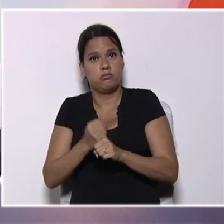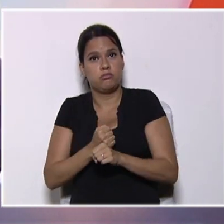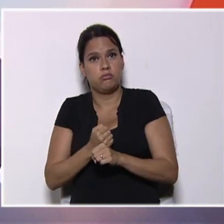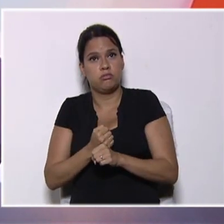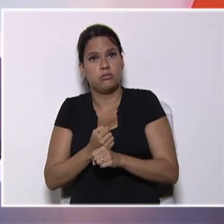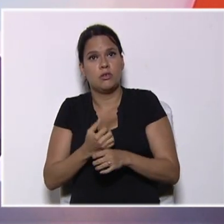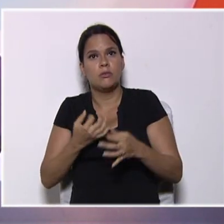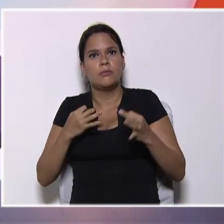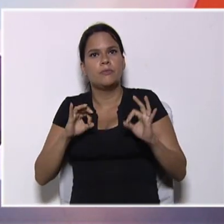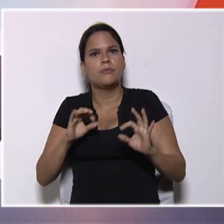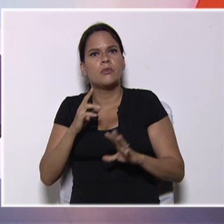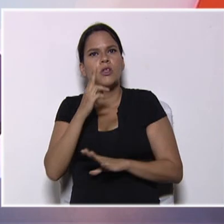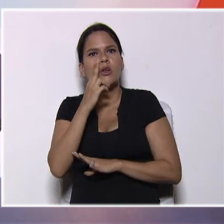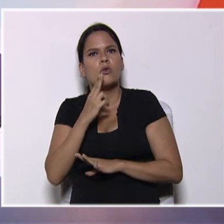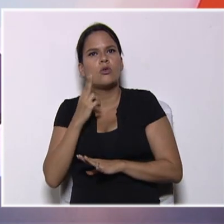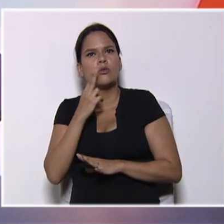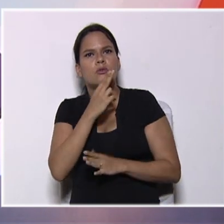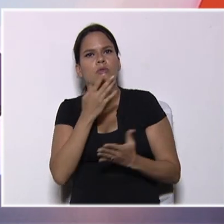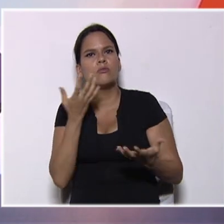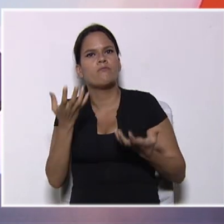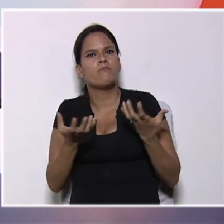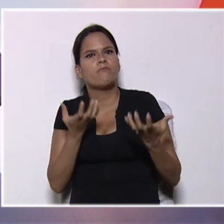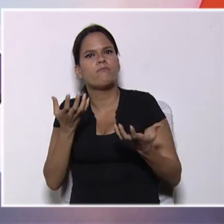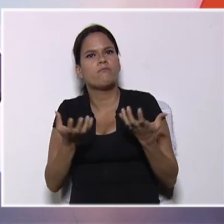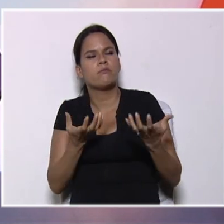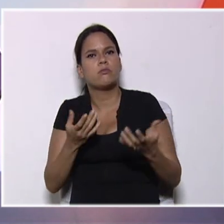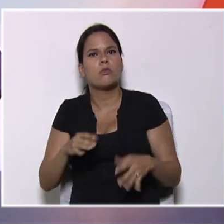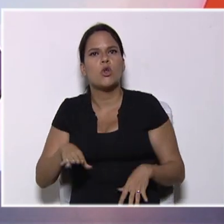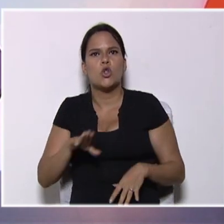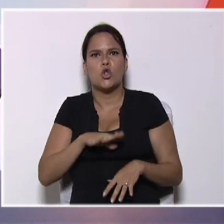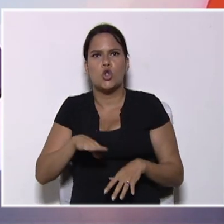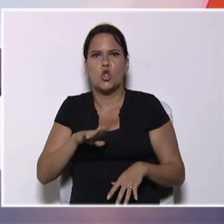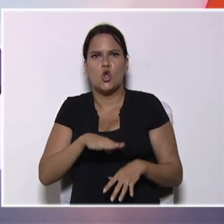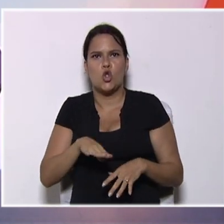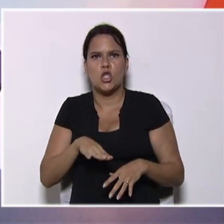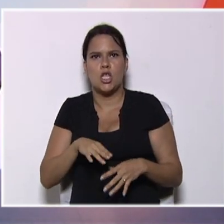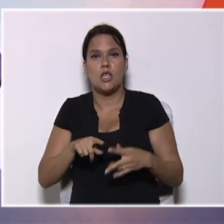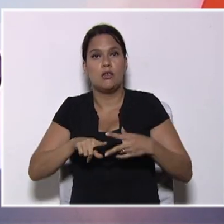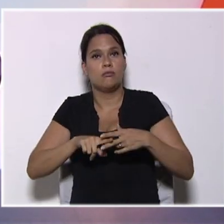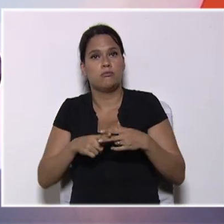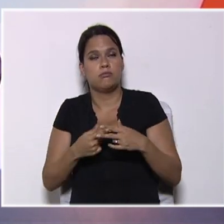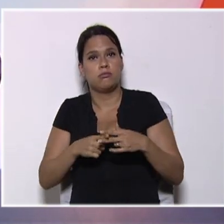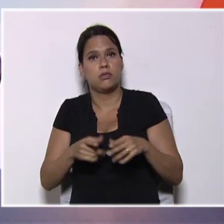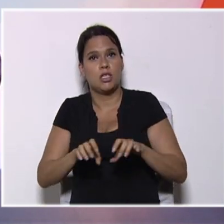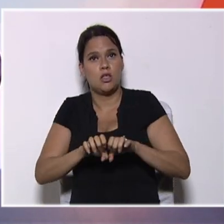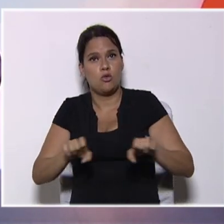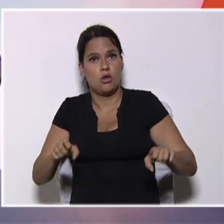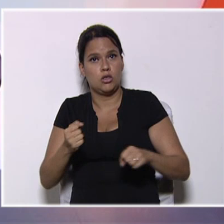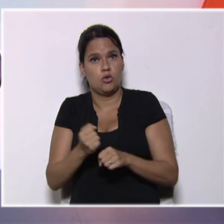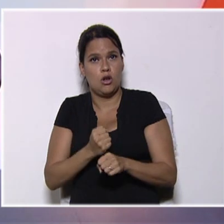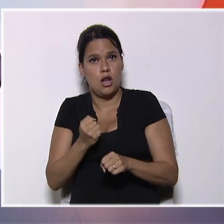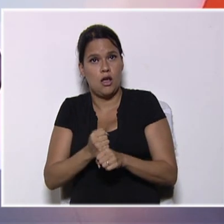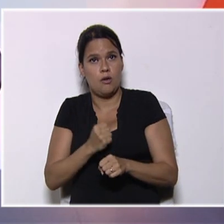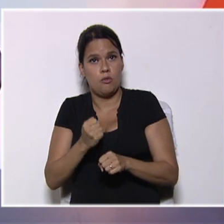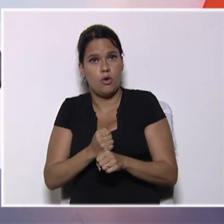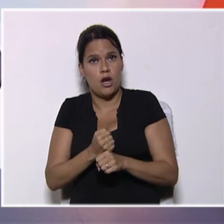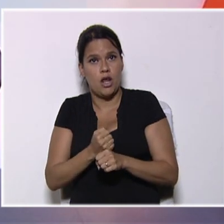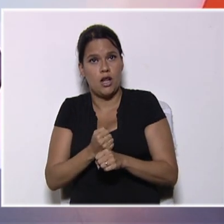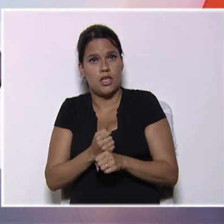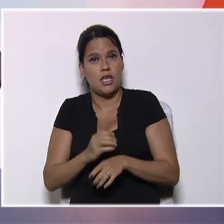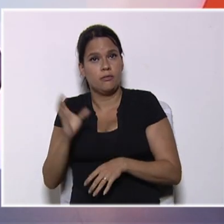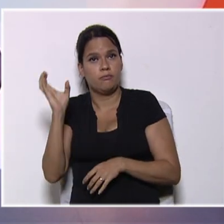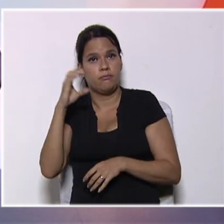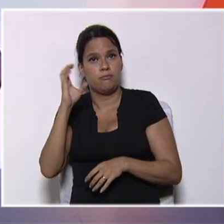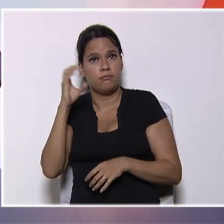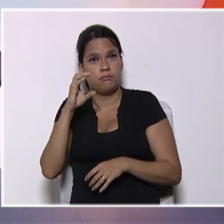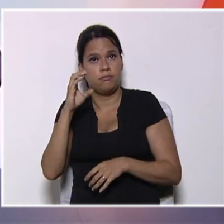especialidad ocupacional de gastronomía y cocina, donde desde el taller de educación laboral Carmen Cecilia Palma del Distrito Capital